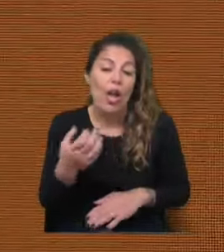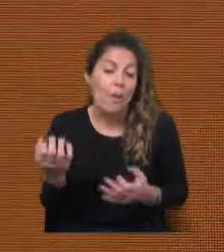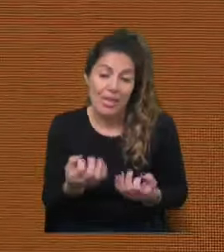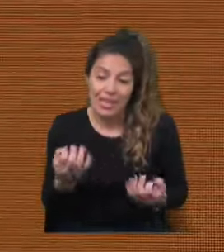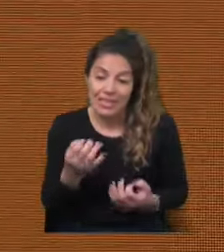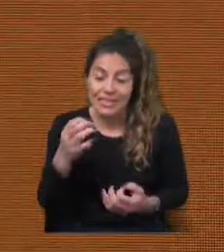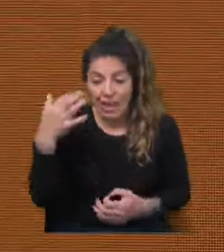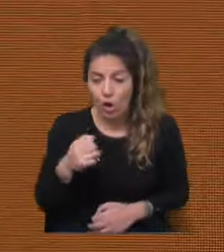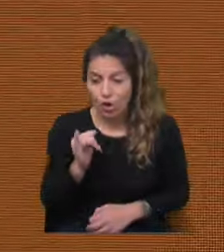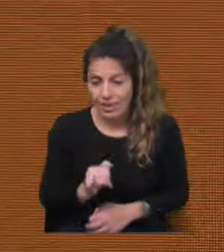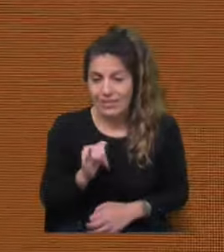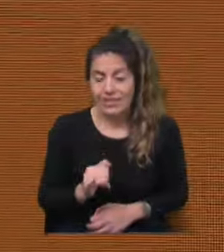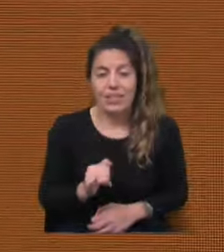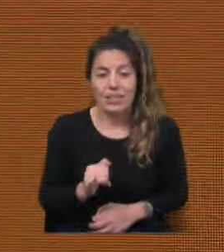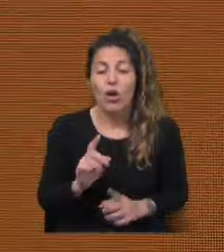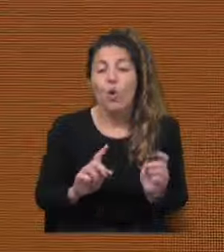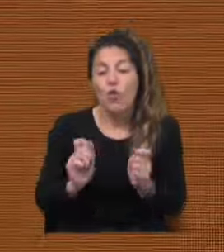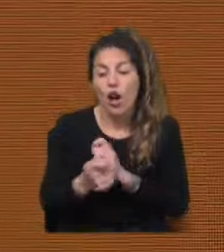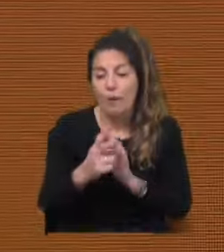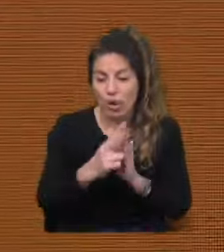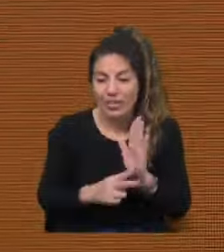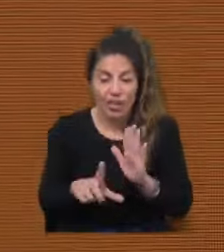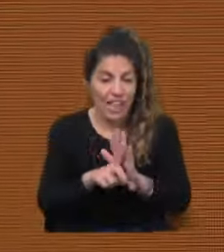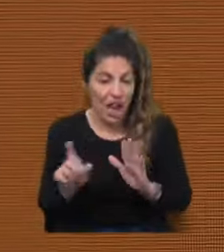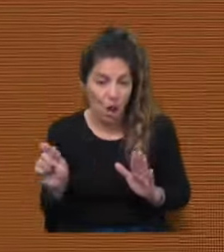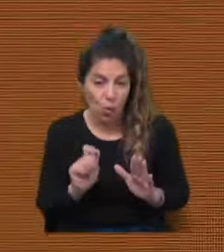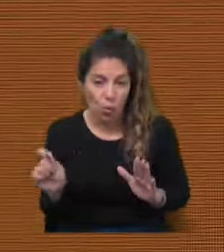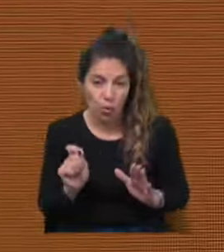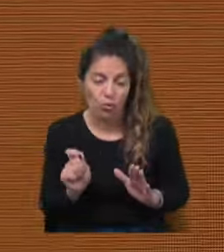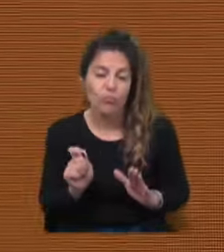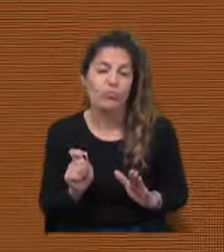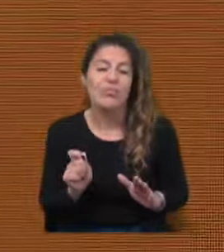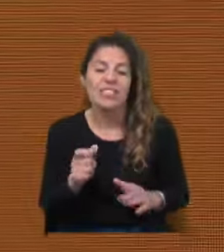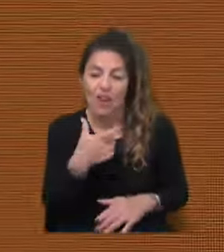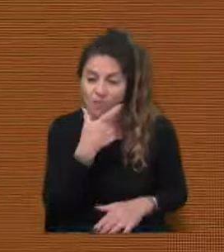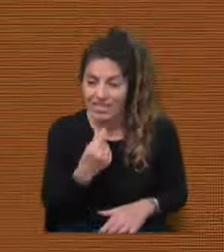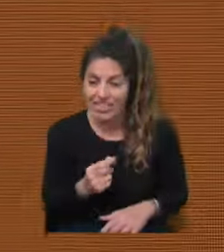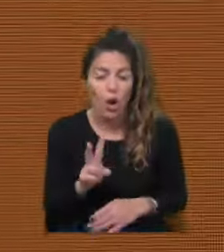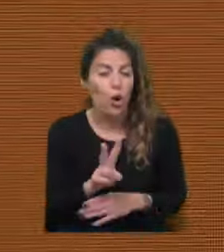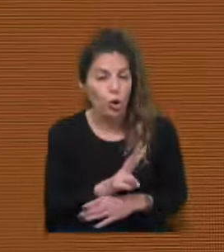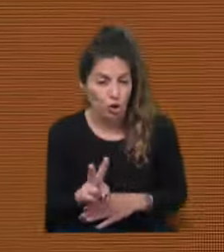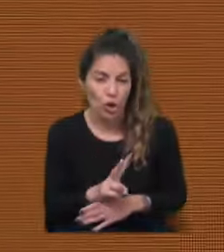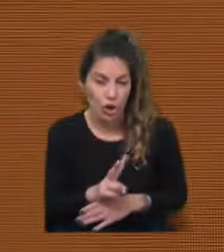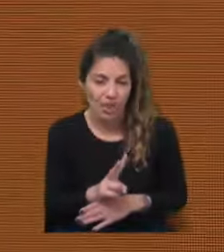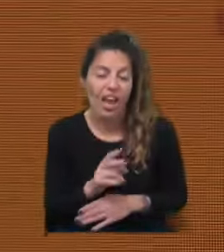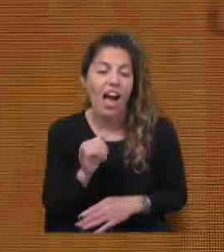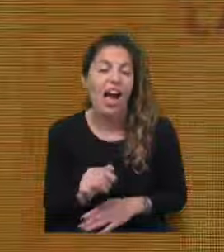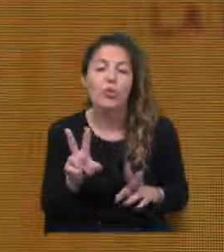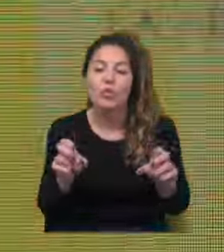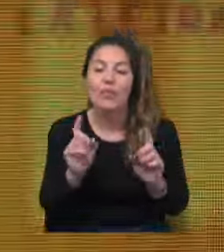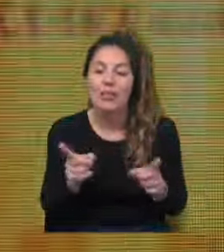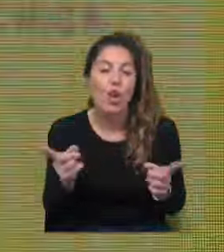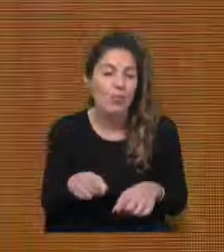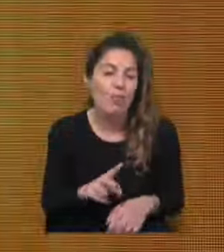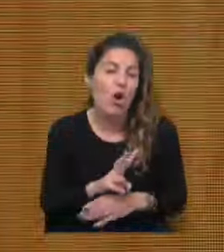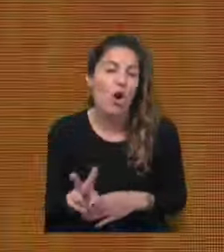que sí, efectivamente, con algunos cambios normativos de la LUC, se han facilitado controles, y hay también un tema, lo mismo, en el